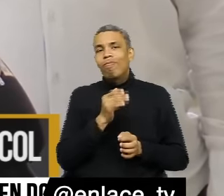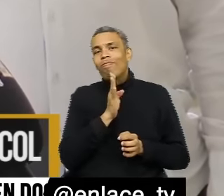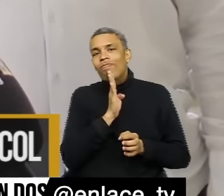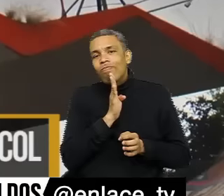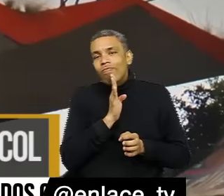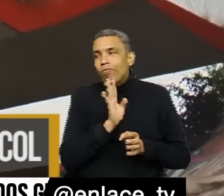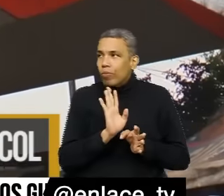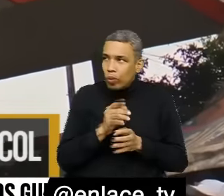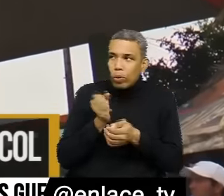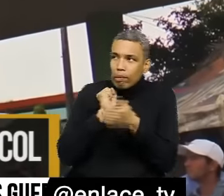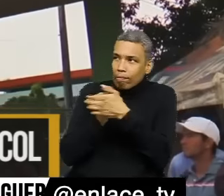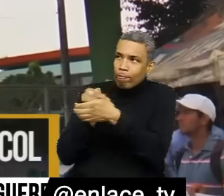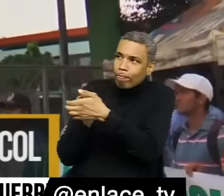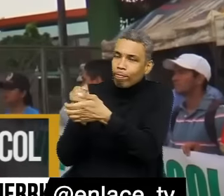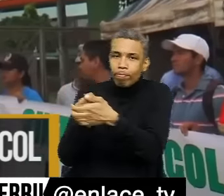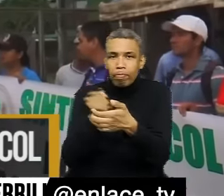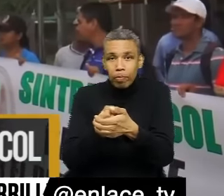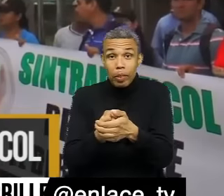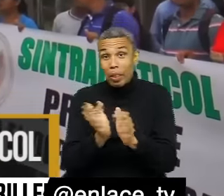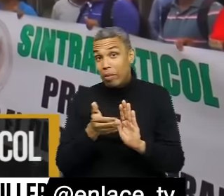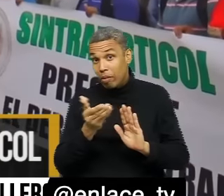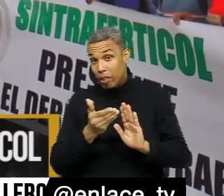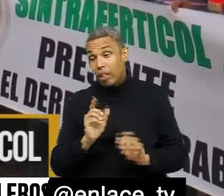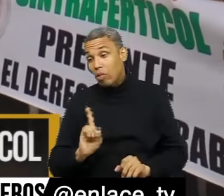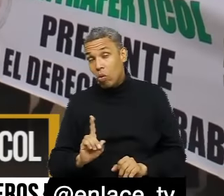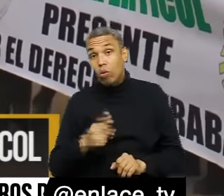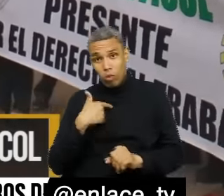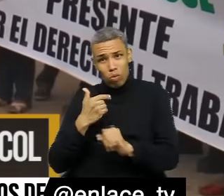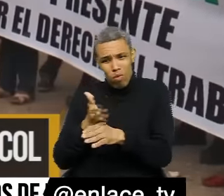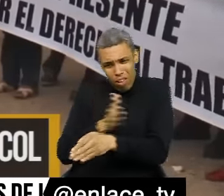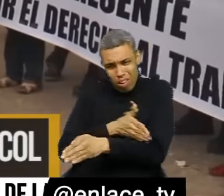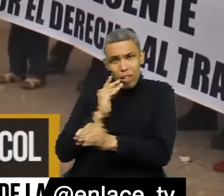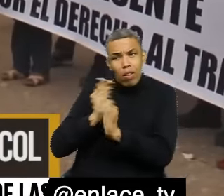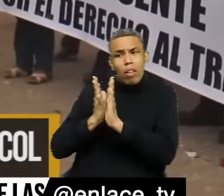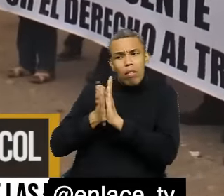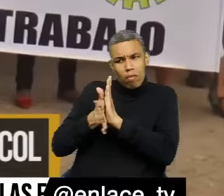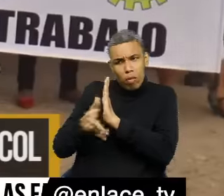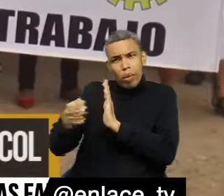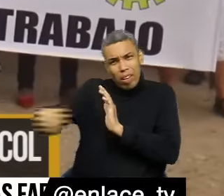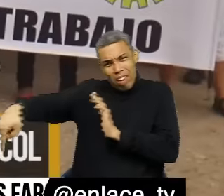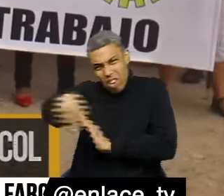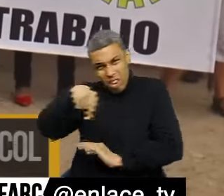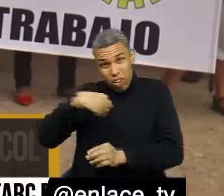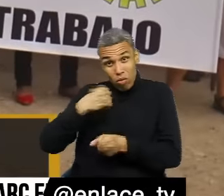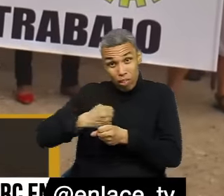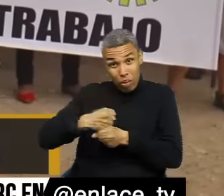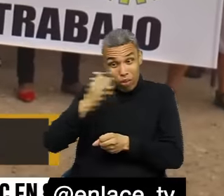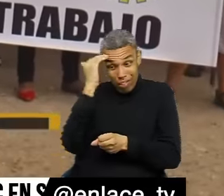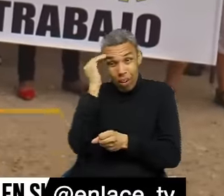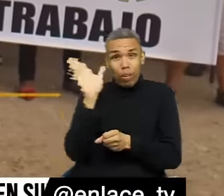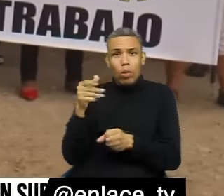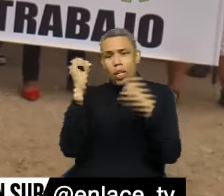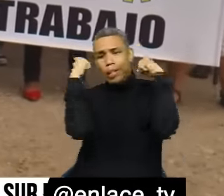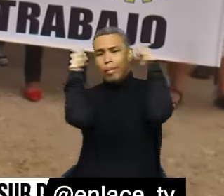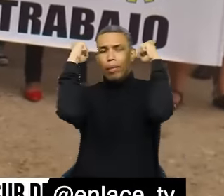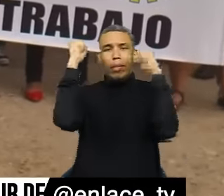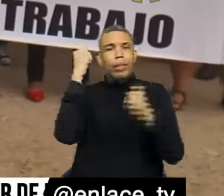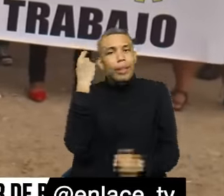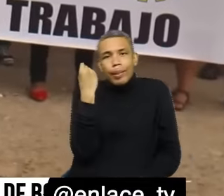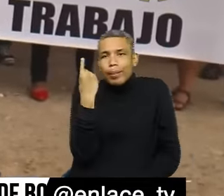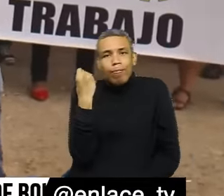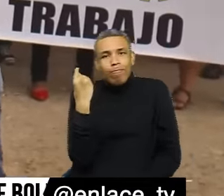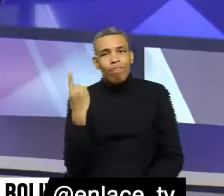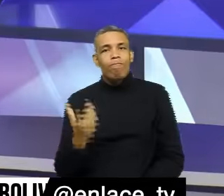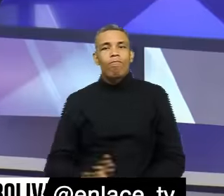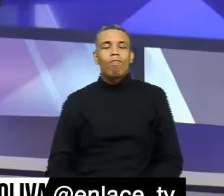también a los trabajadores. De esta manera, el gobernador de Santander respondió a las protestas y exigencias que desde las afueras de la empresa hace Sintra Ferticol y los